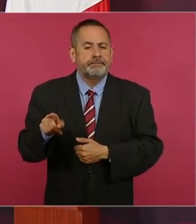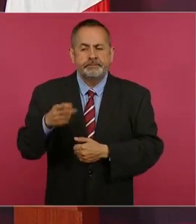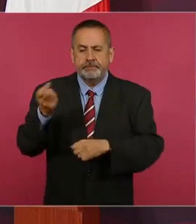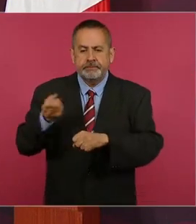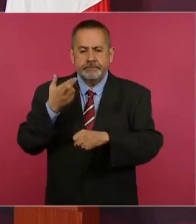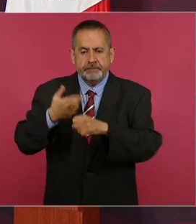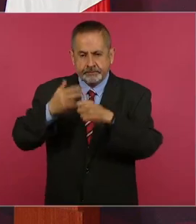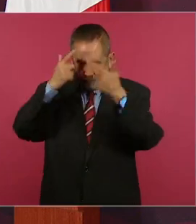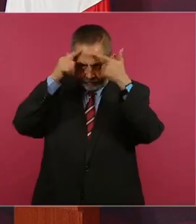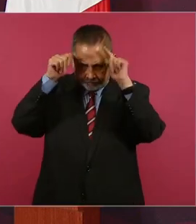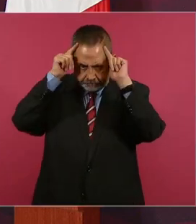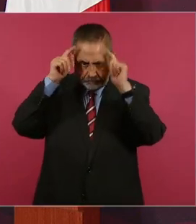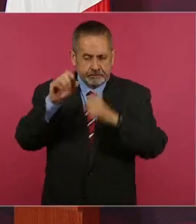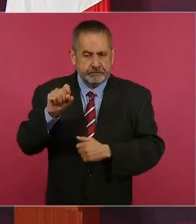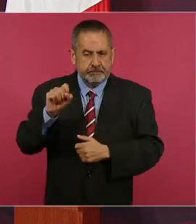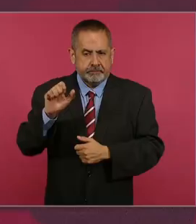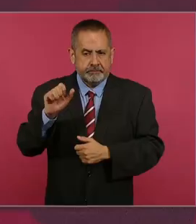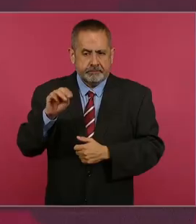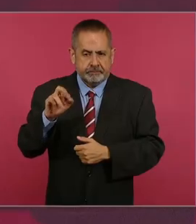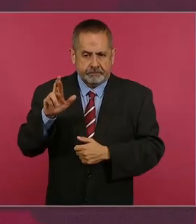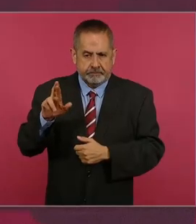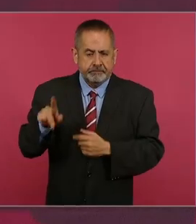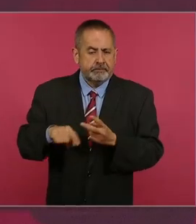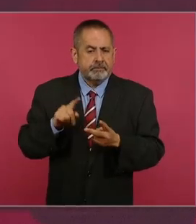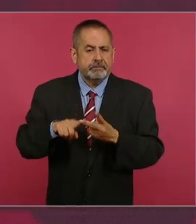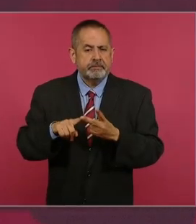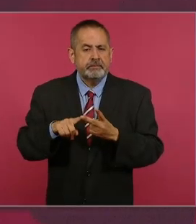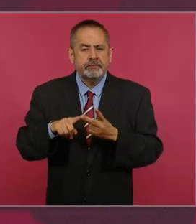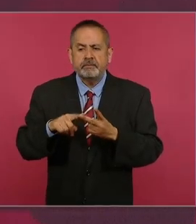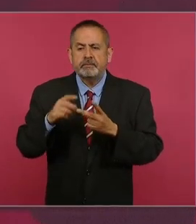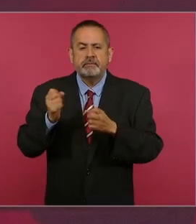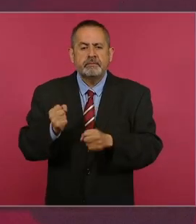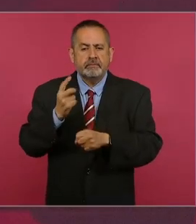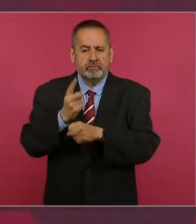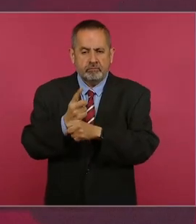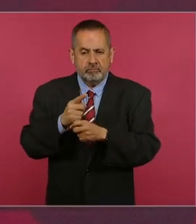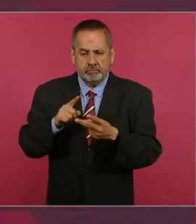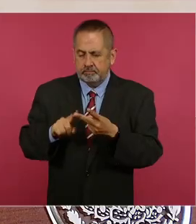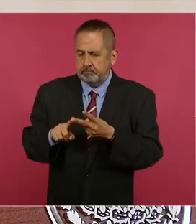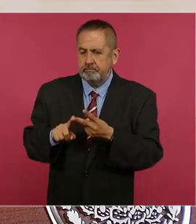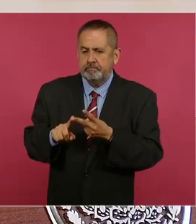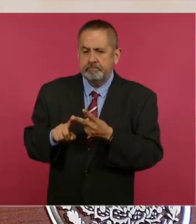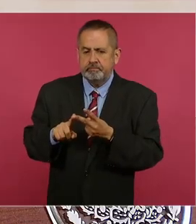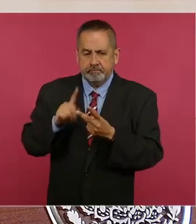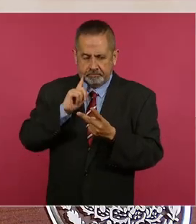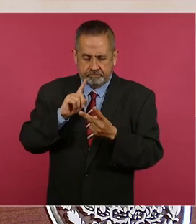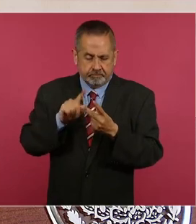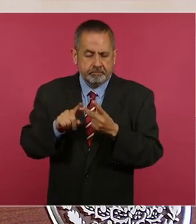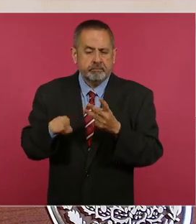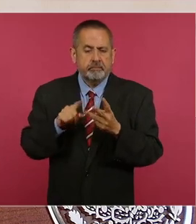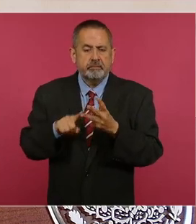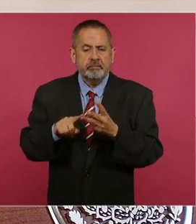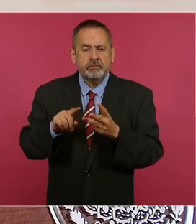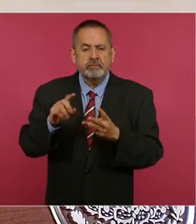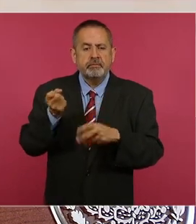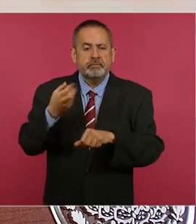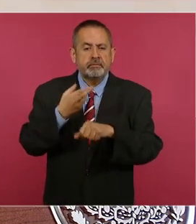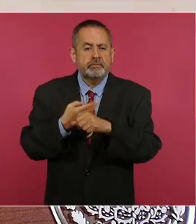secretario de Marina, la secretaria de Seguridad, la secretaria de Economía,